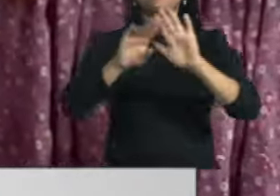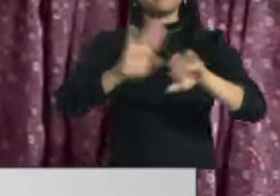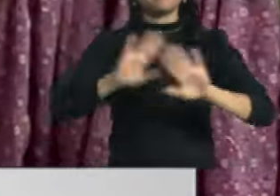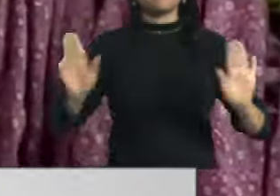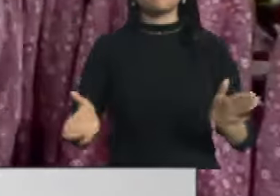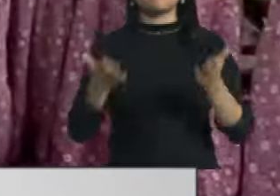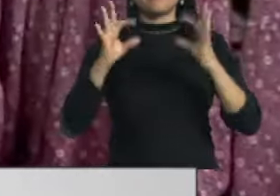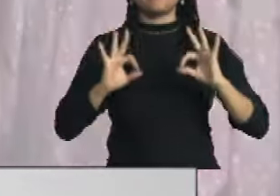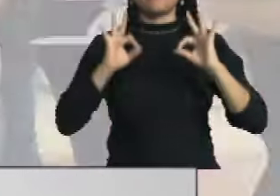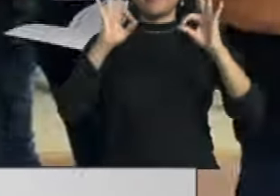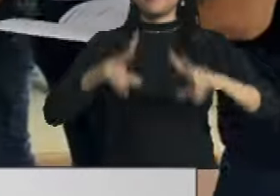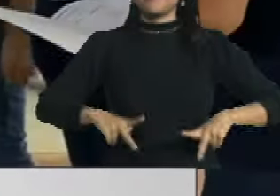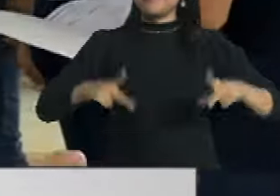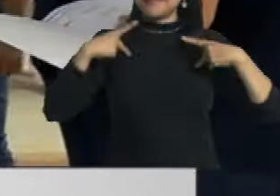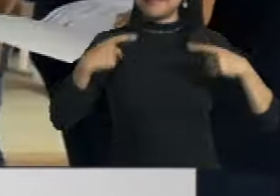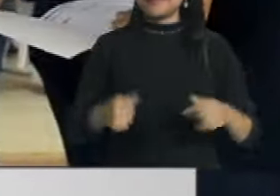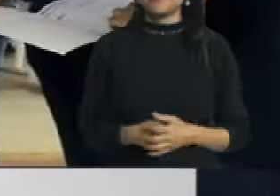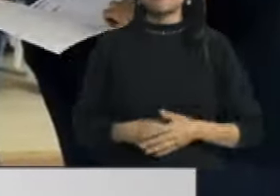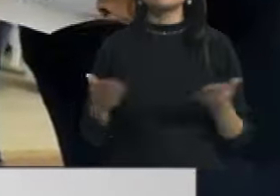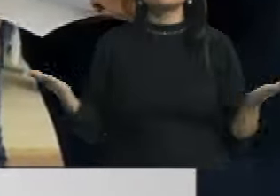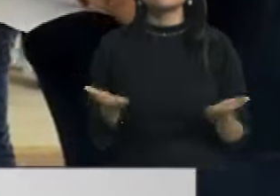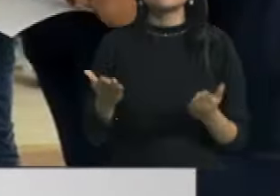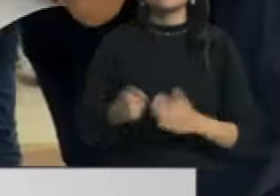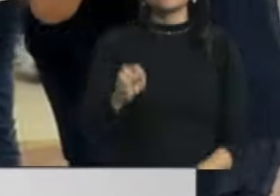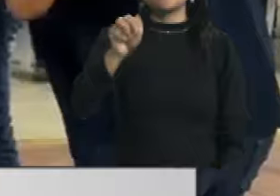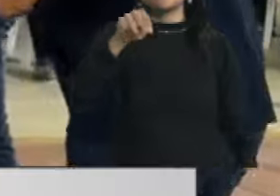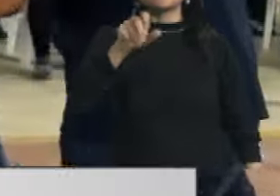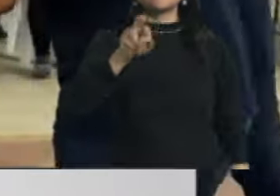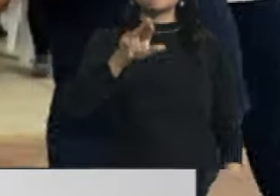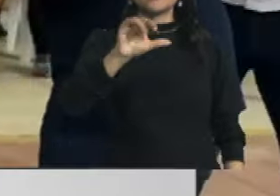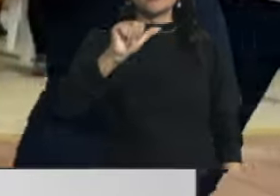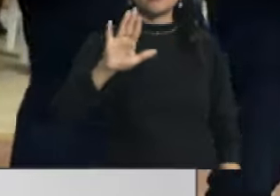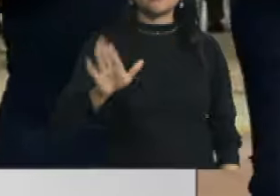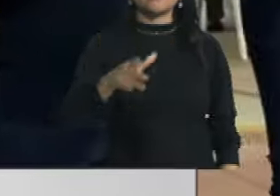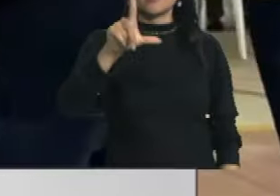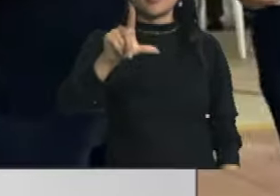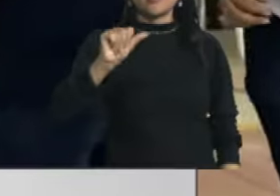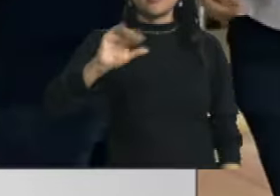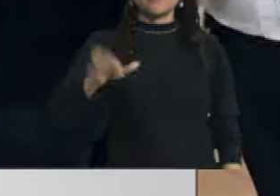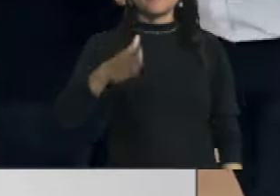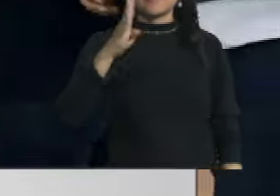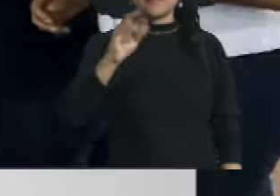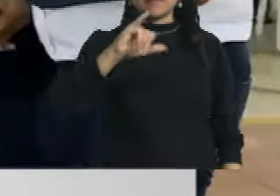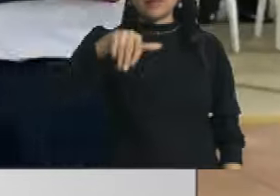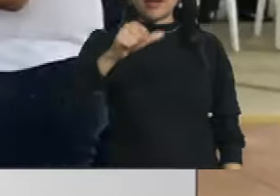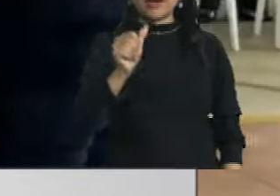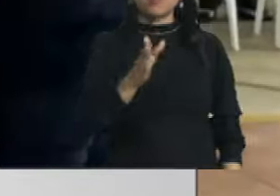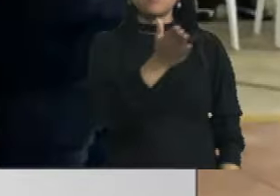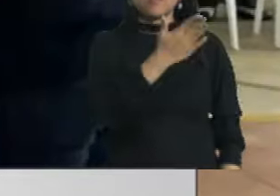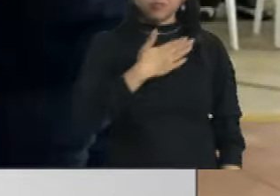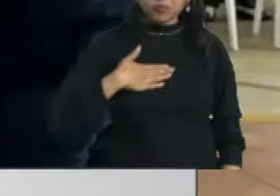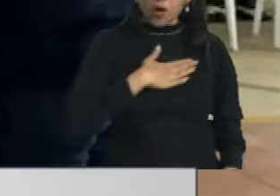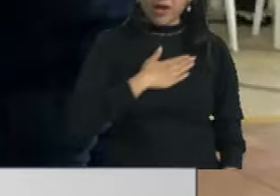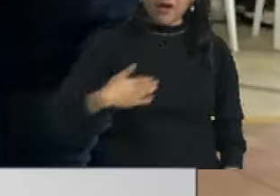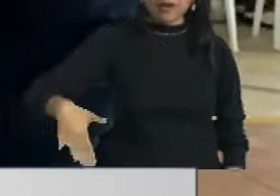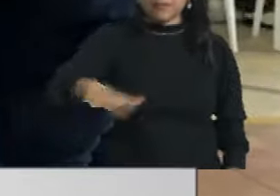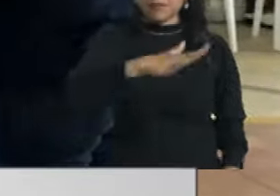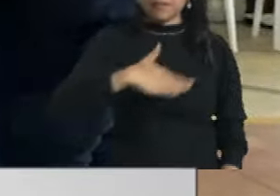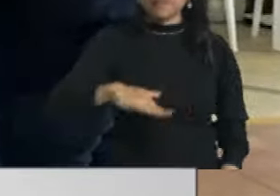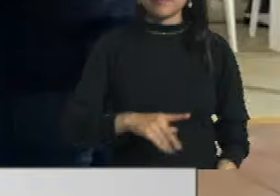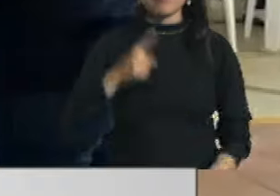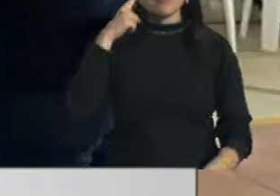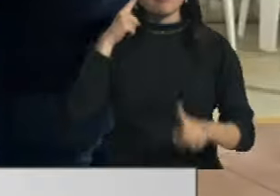esa población. En María La Baja, Bolívar es y se va a convertir en un departamento de propietarios, que la gente pueda tener